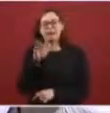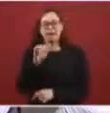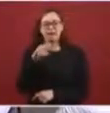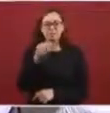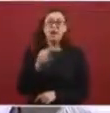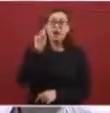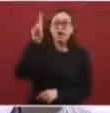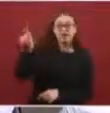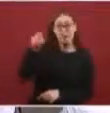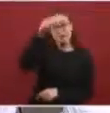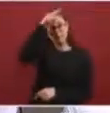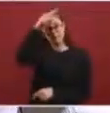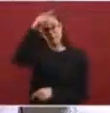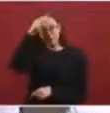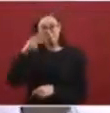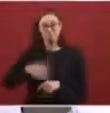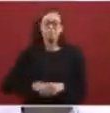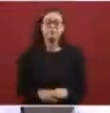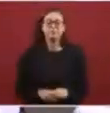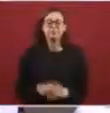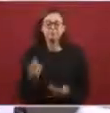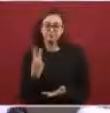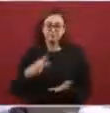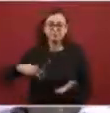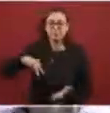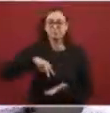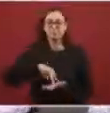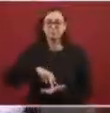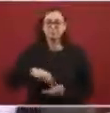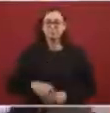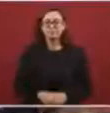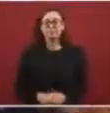todos los presentes a ponerse de pie.